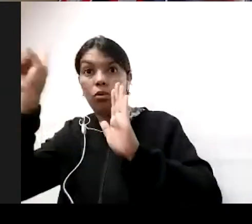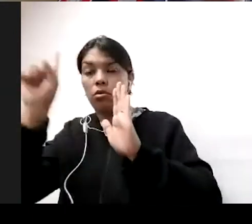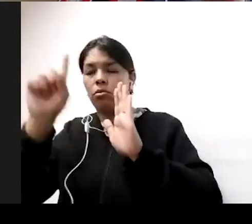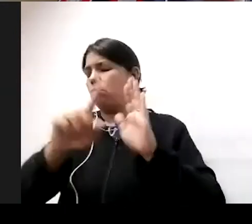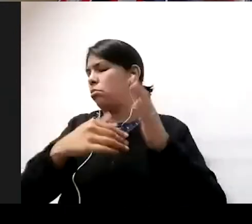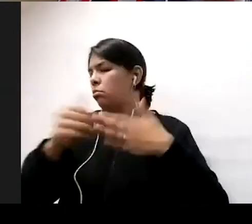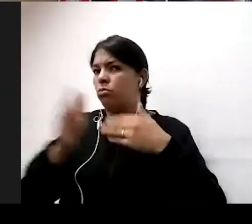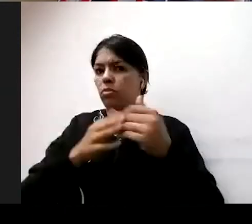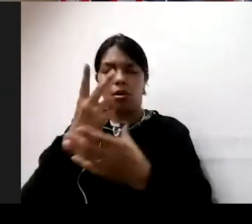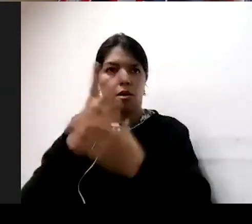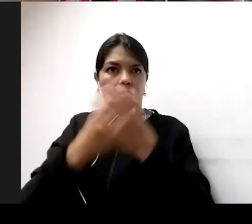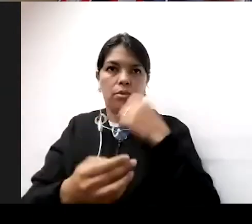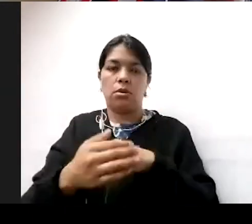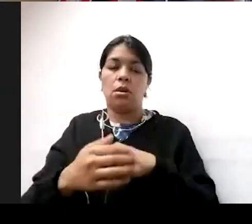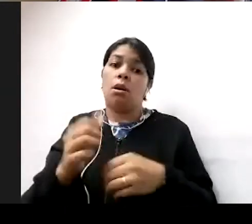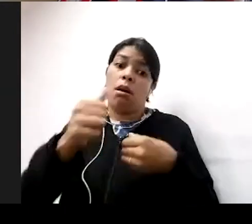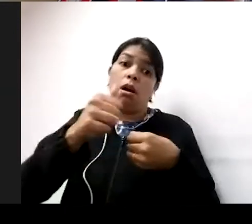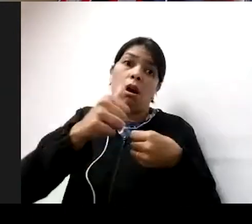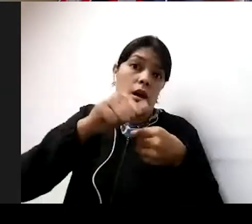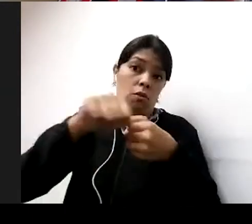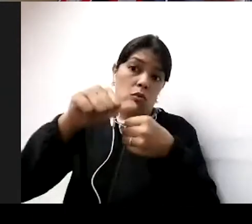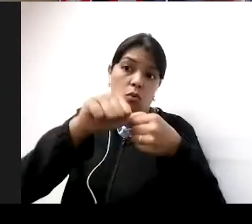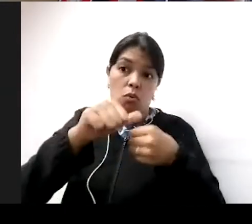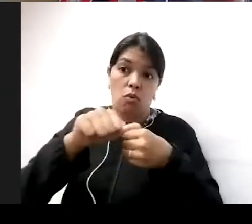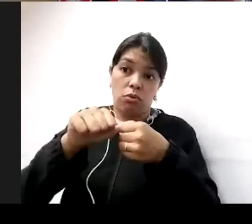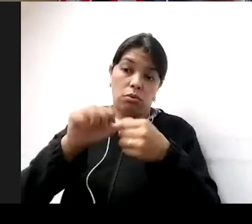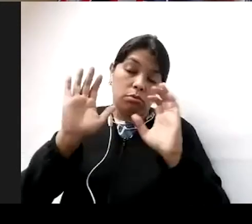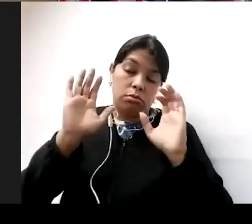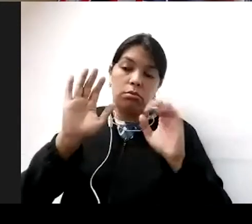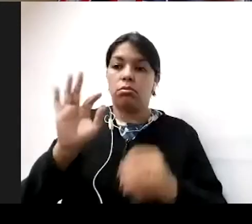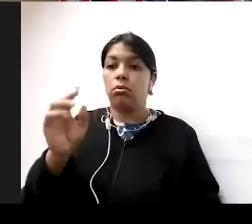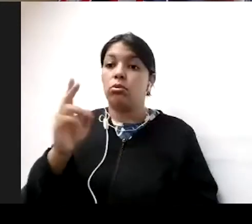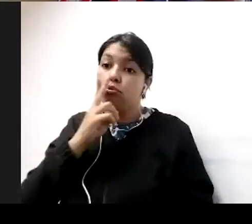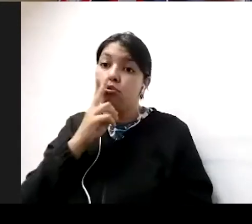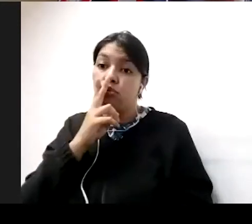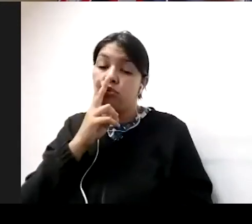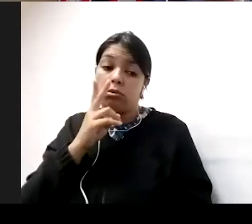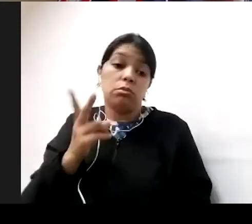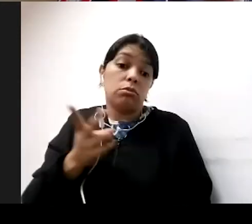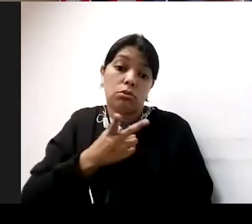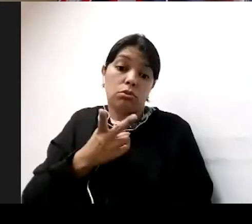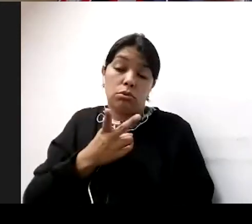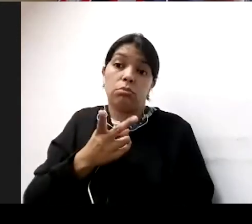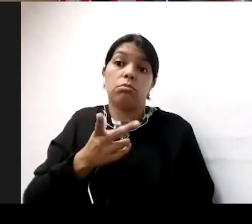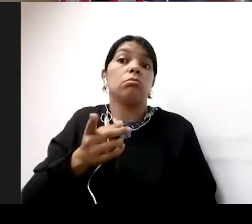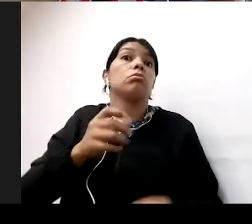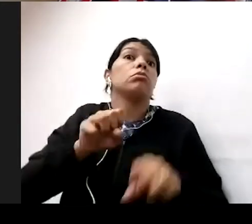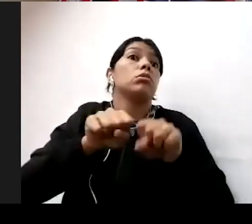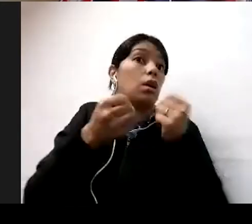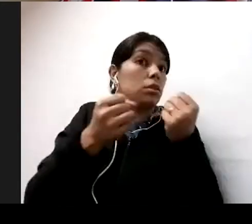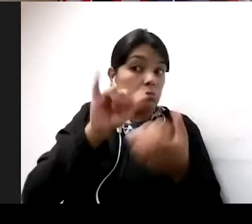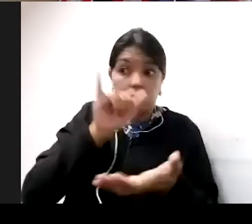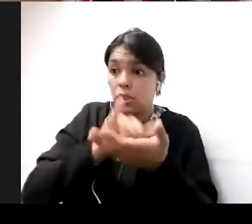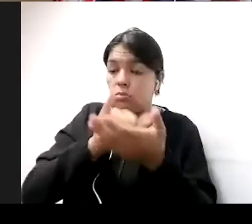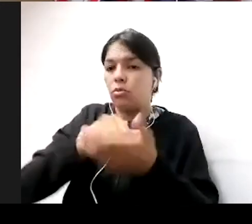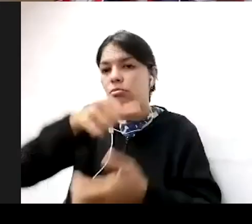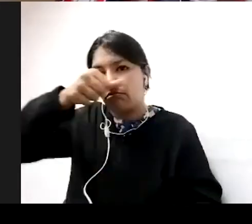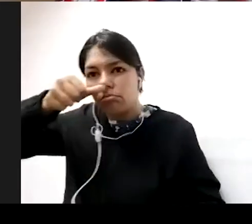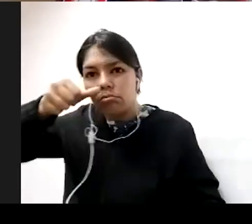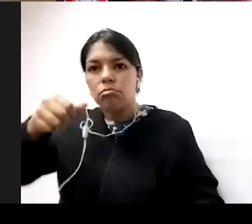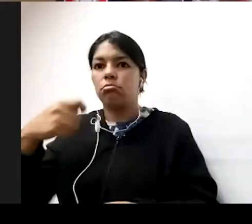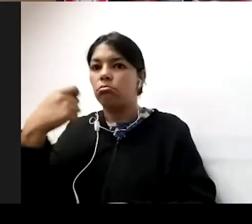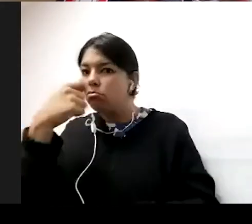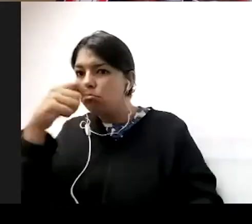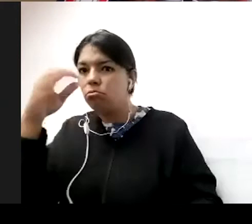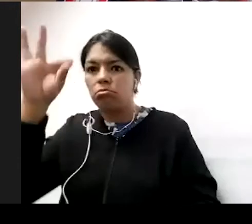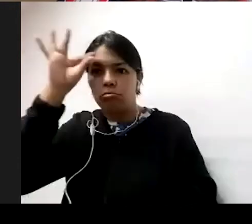alcohol y aunque sean lícitas, son igualmente dañinas que las que son ilícitas. Es por ello que nos afecta mucho, no solo a